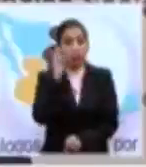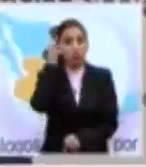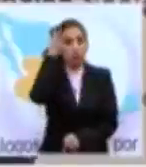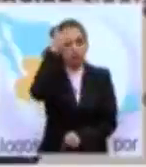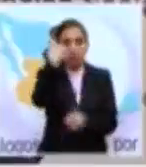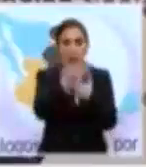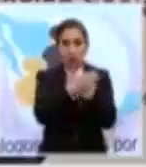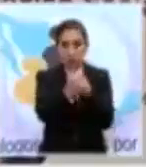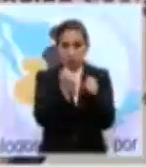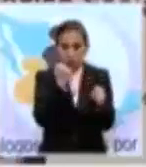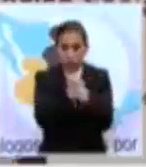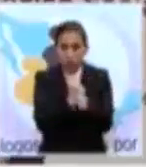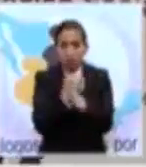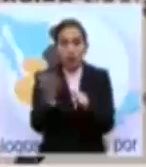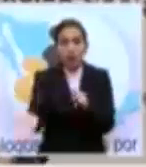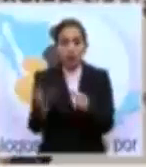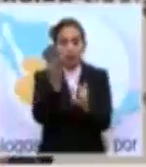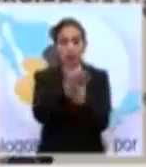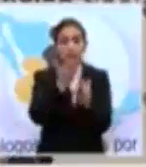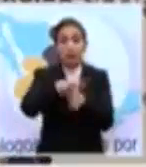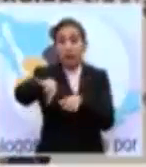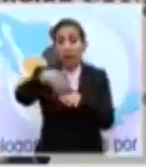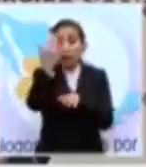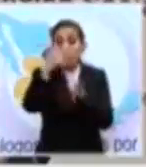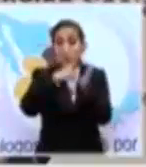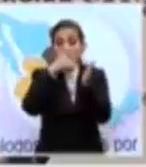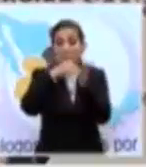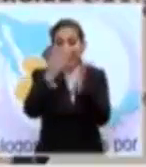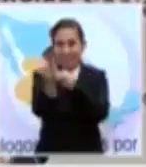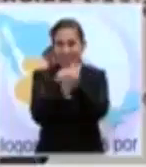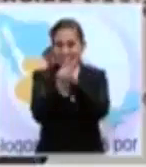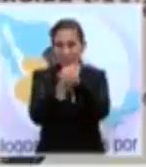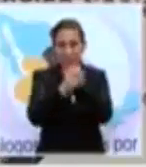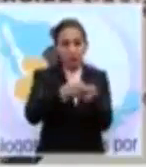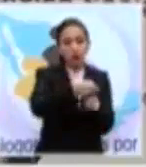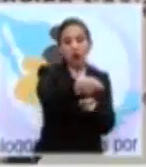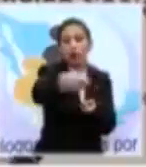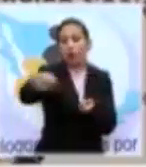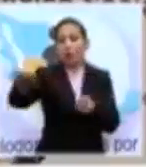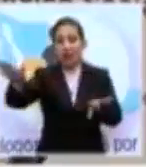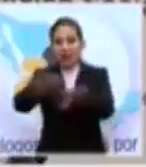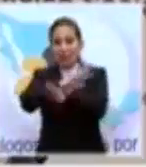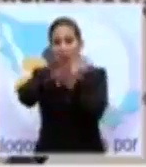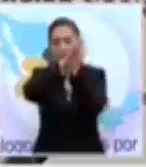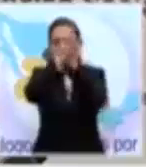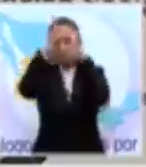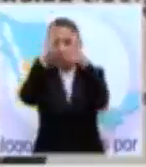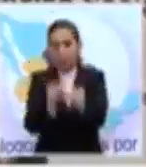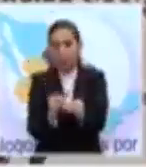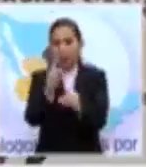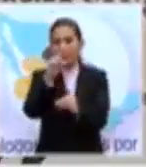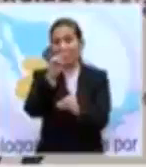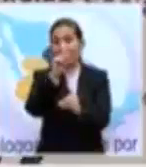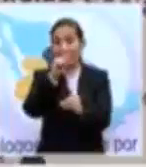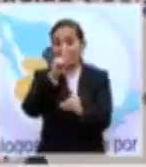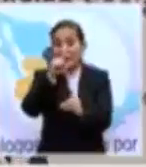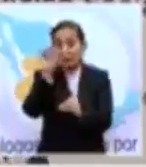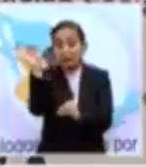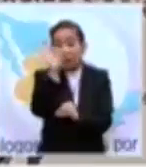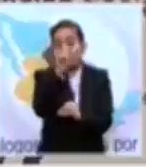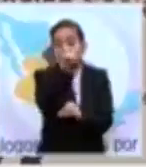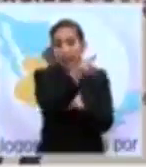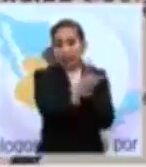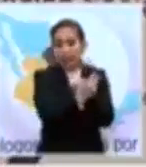año, que es el reparto de 14 millones de televisiones para hacer el cambio digital en nuestro país. Si ese reparto se hace con un